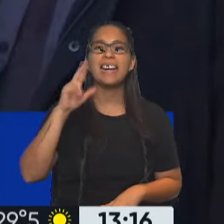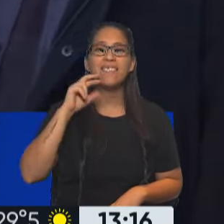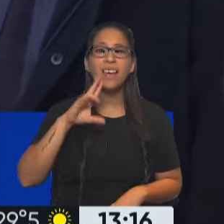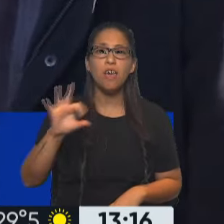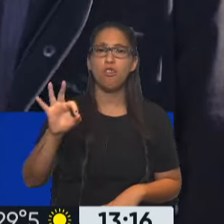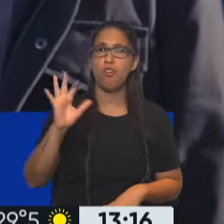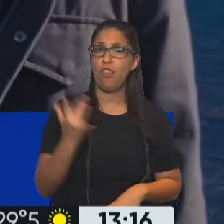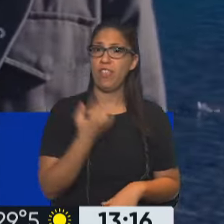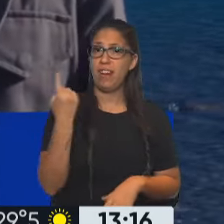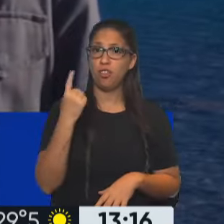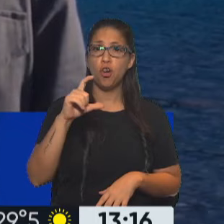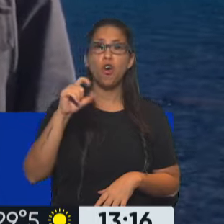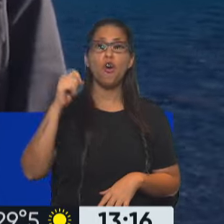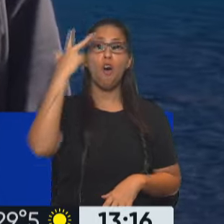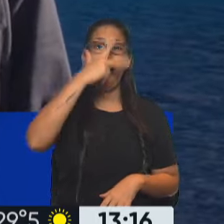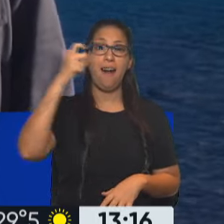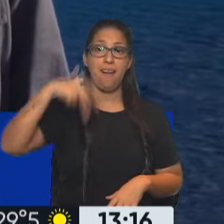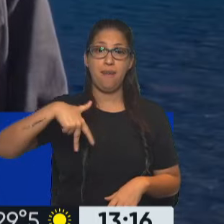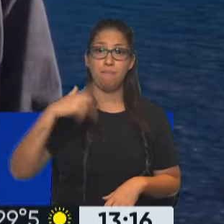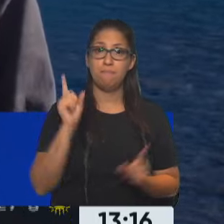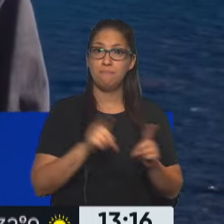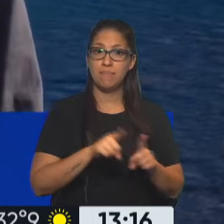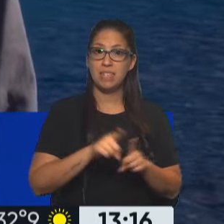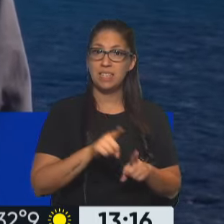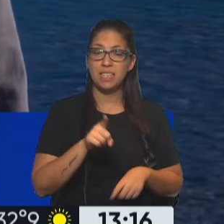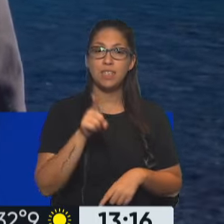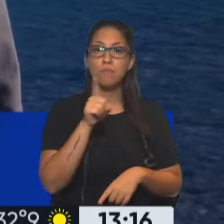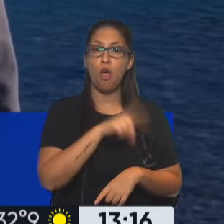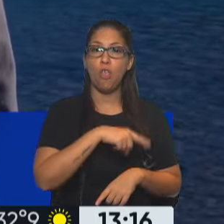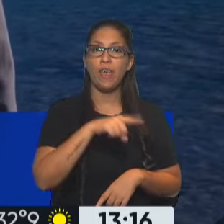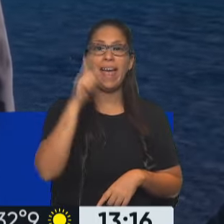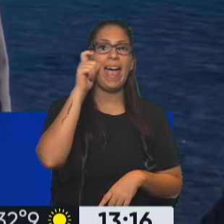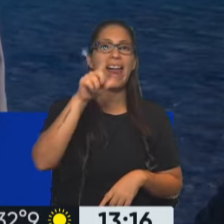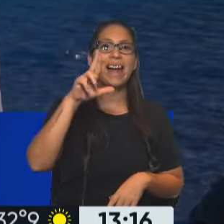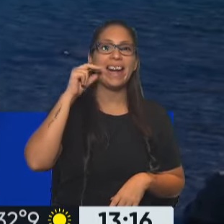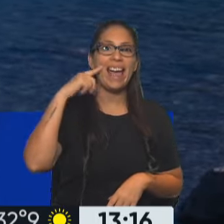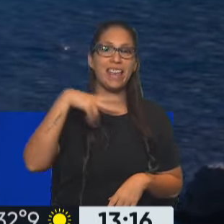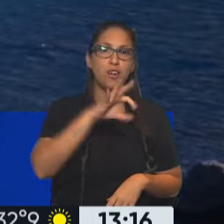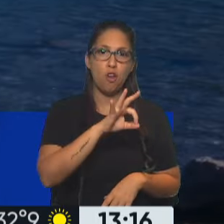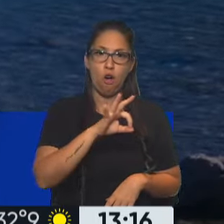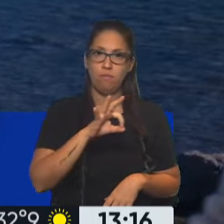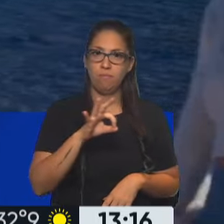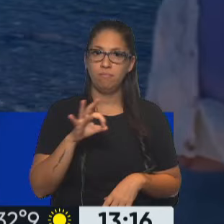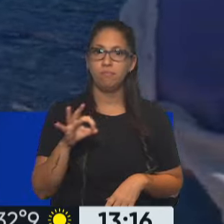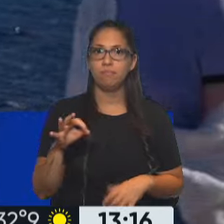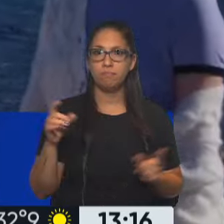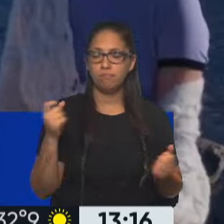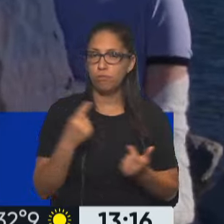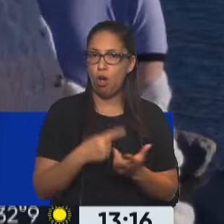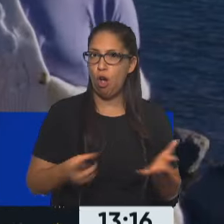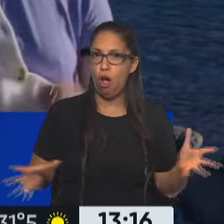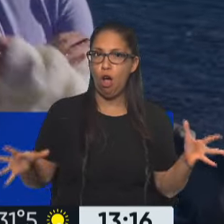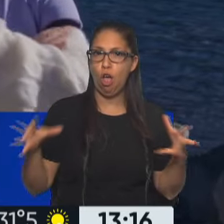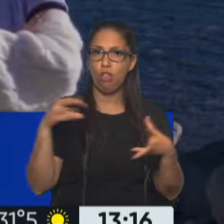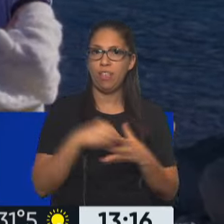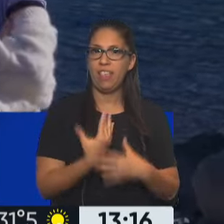dirección está Miguel Coan, el director de Betty Boo, del Reino, Hernán Goldfried, del Jardín de Bronce. Todos juntos